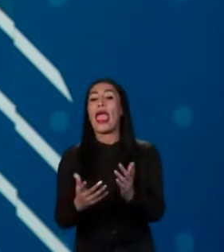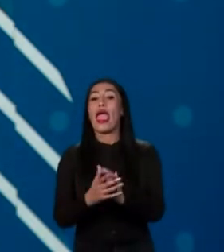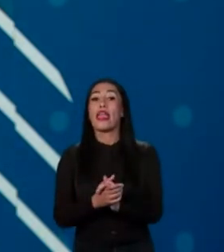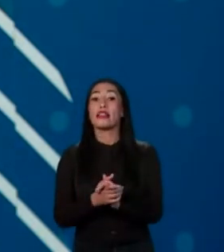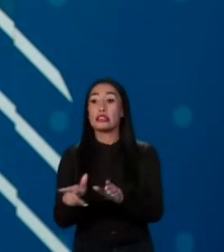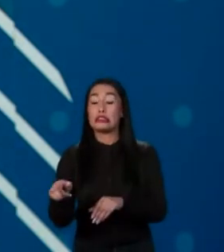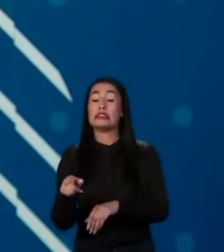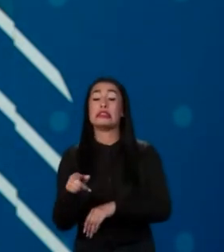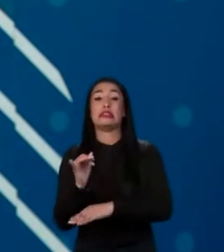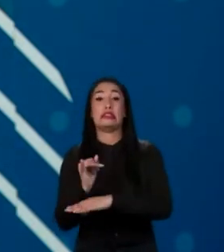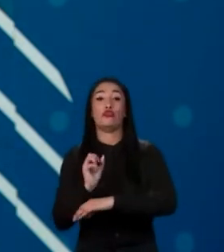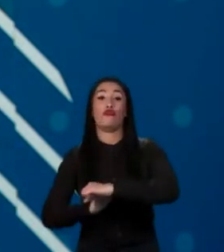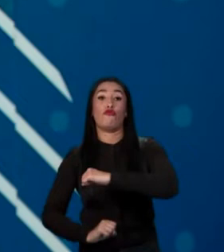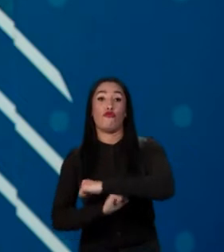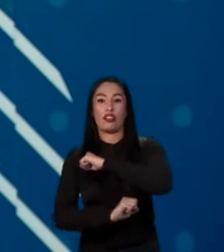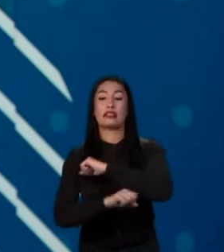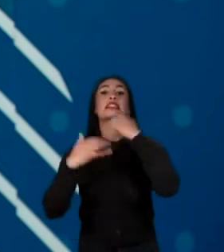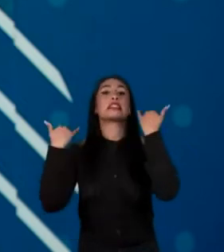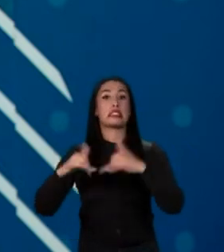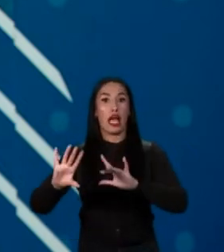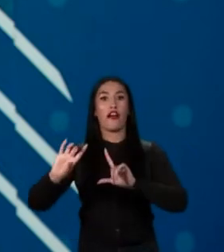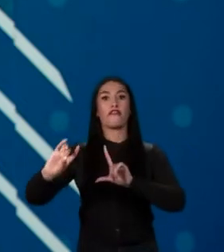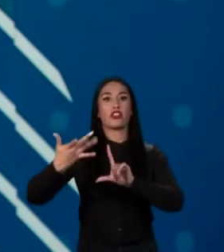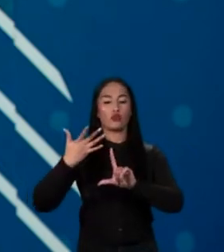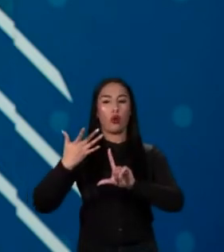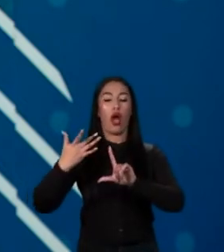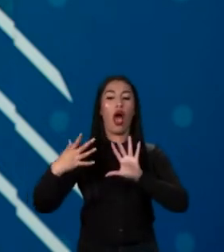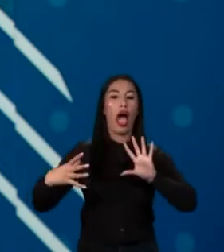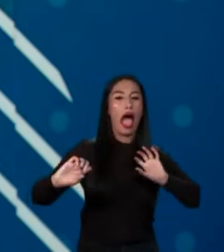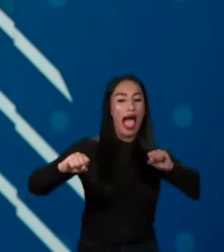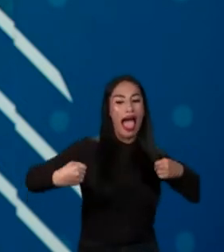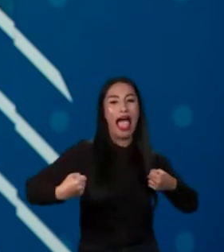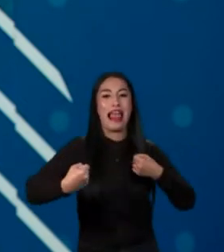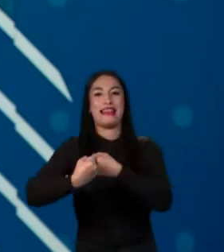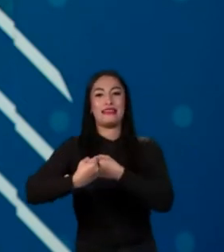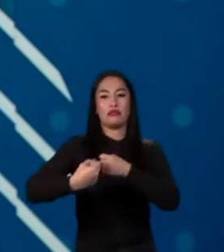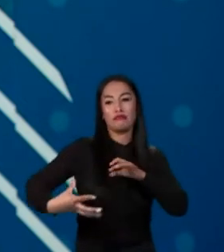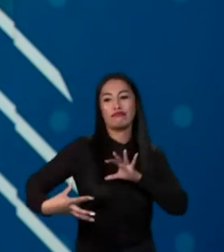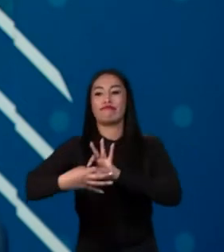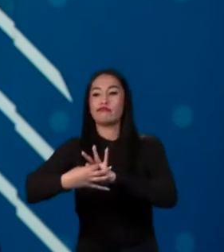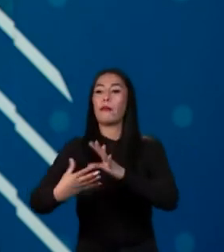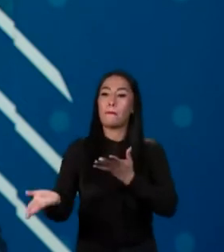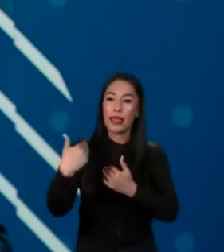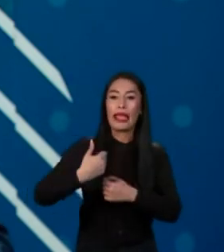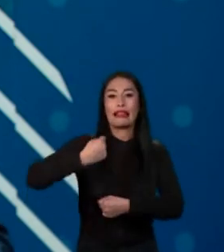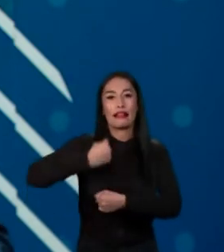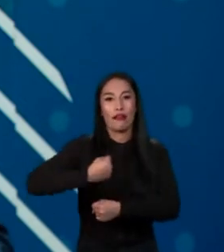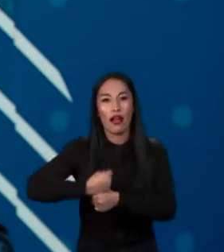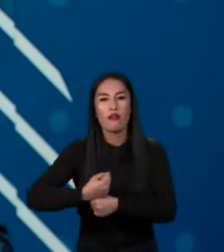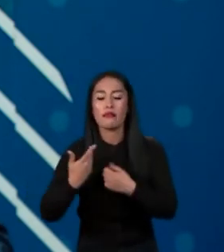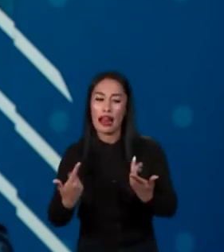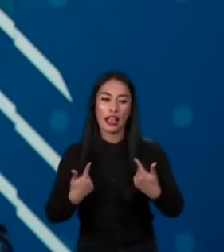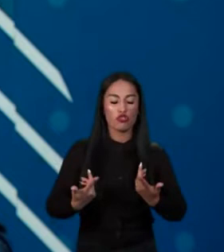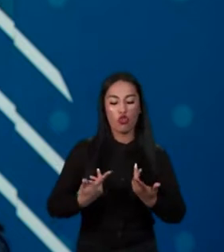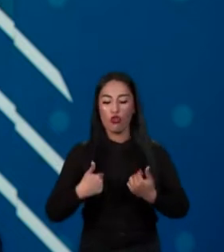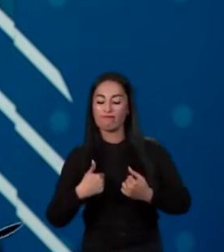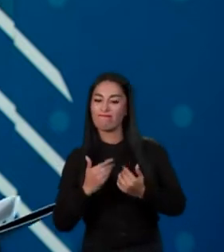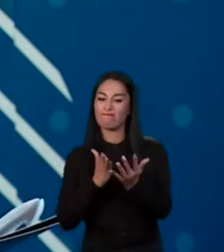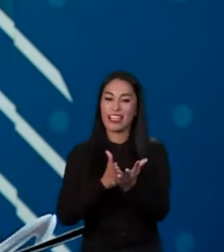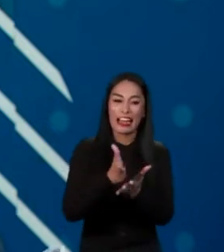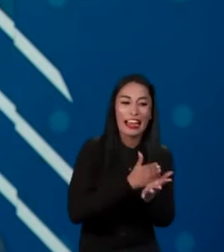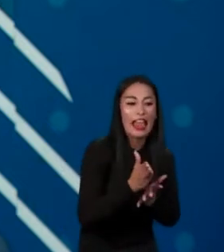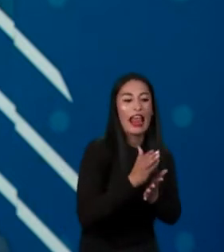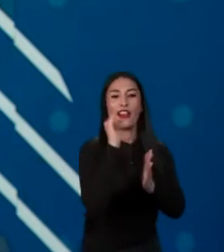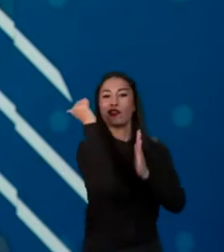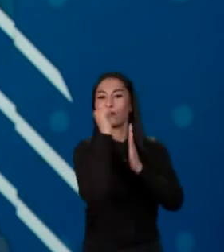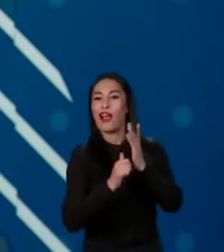fuertes en plataformas tecnológicas ha venido a liam haciendo alianzas con el objetivo de fortalecer su oferta cuáles han